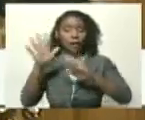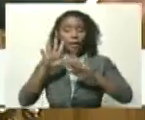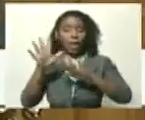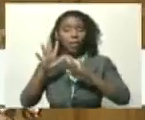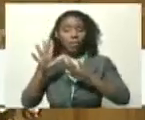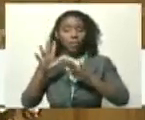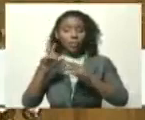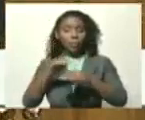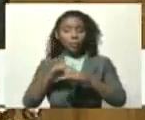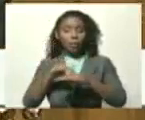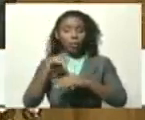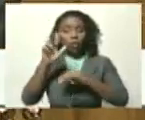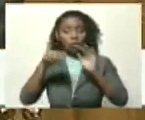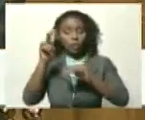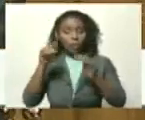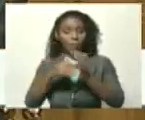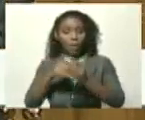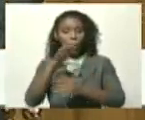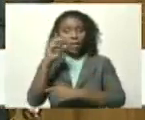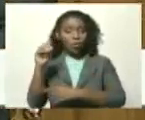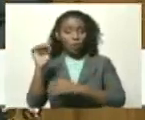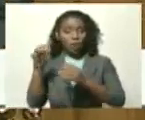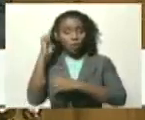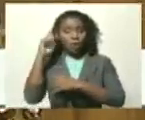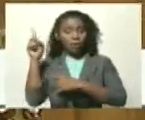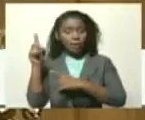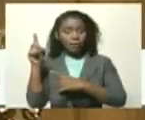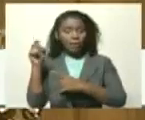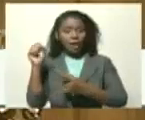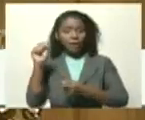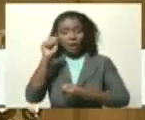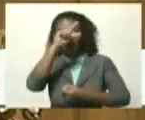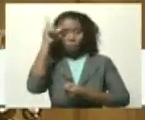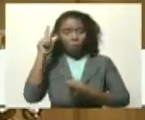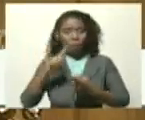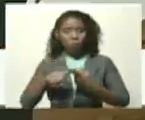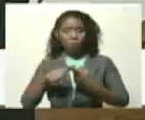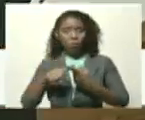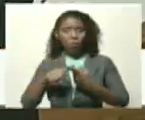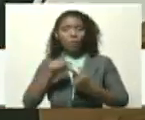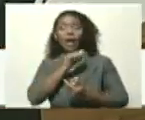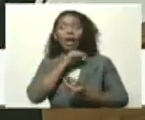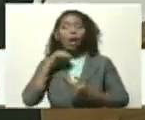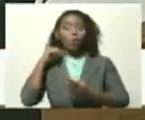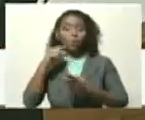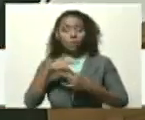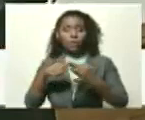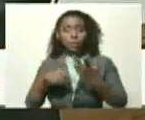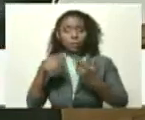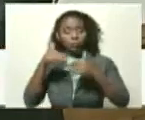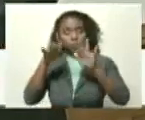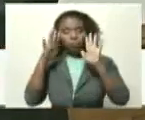de liberación de Julio Borges, de liberación de Henry Ramos Alup, quien, por cierto,